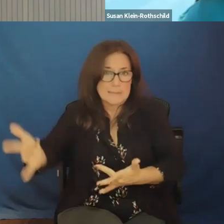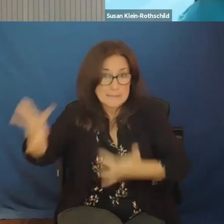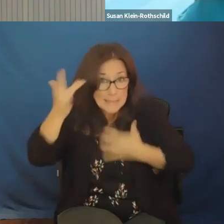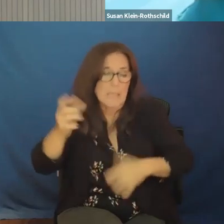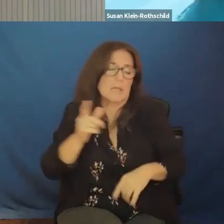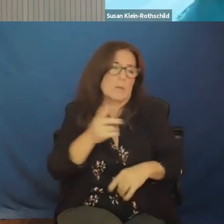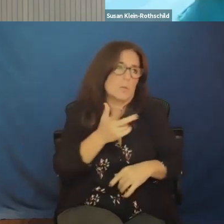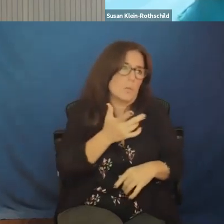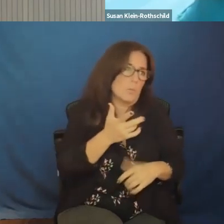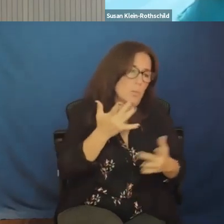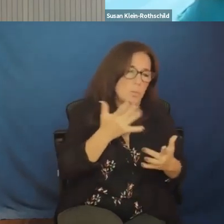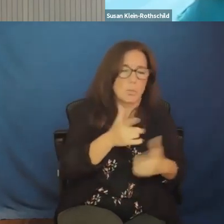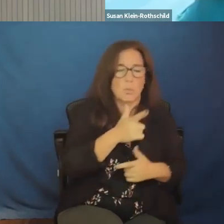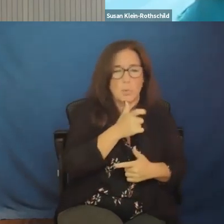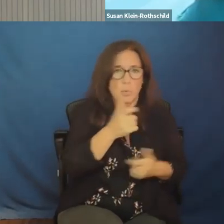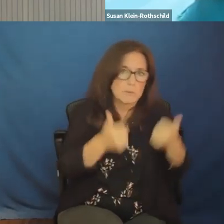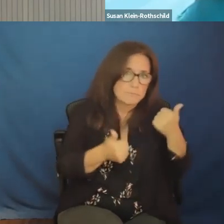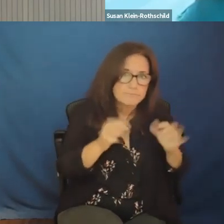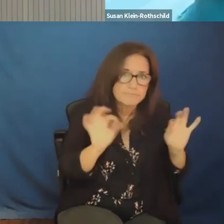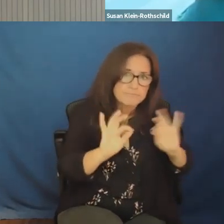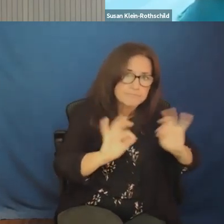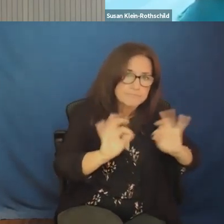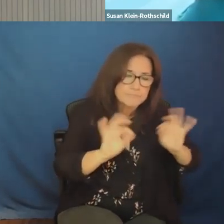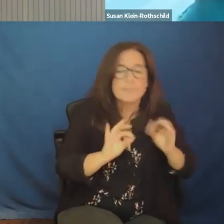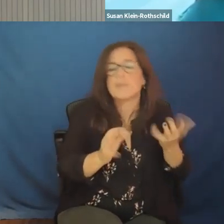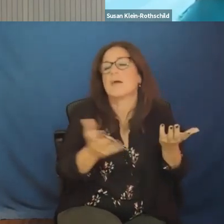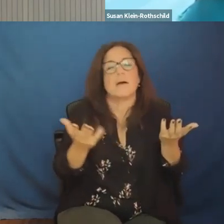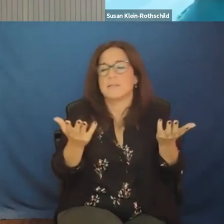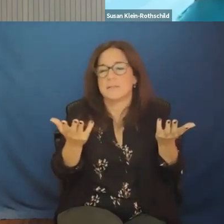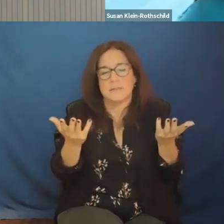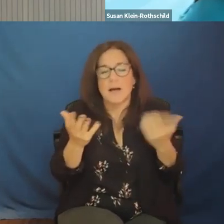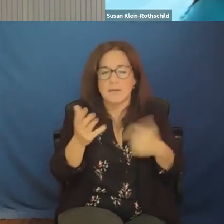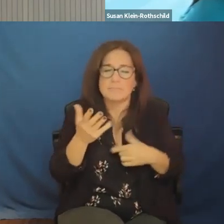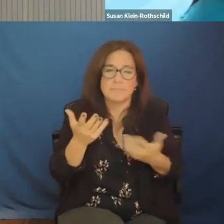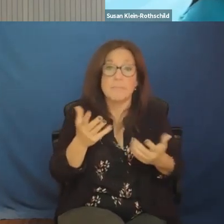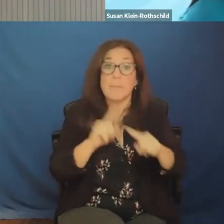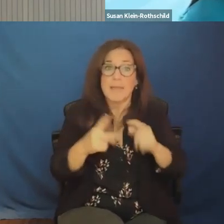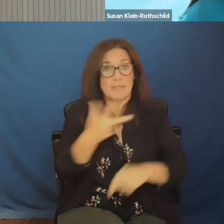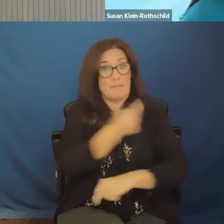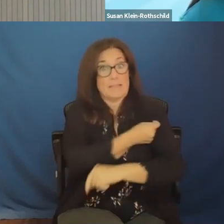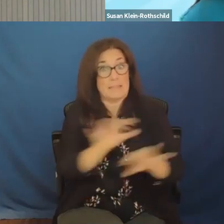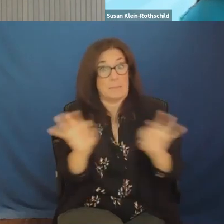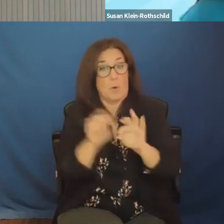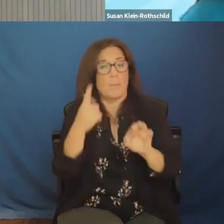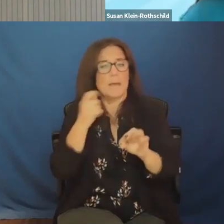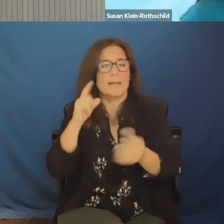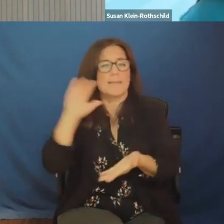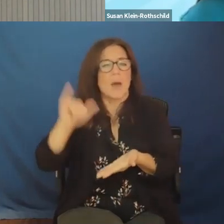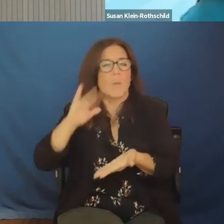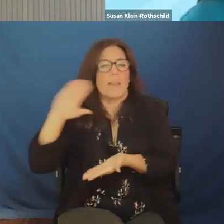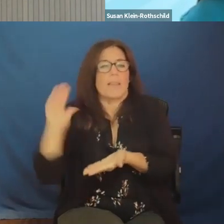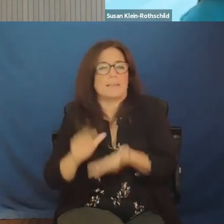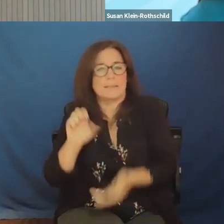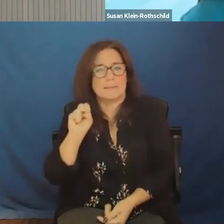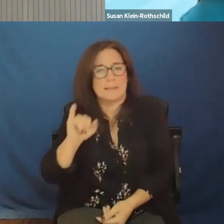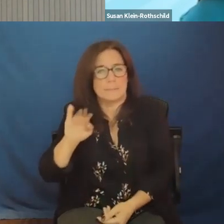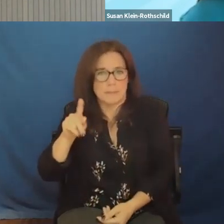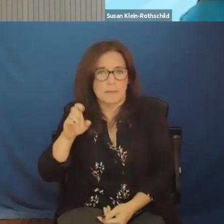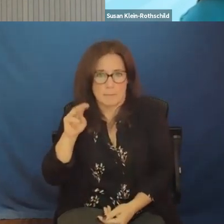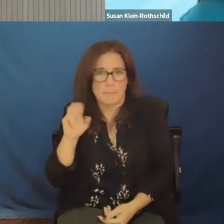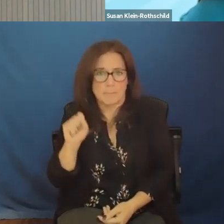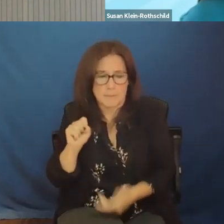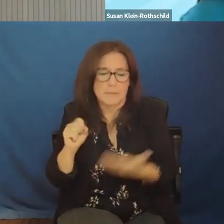mínimas casi ni escuchamos de eso no siempre podemos predecir quién puede que se enferme y es un número bastante pequeño bueno